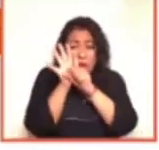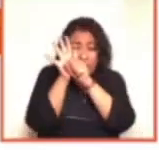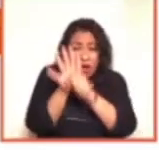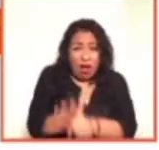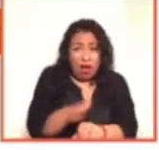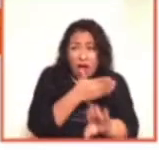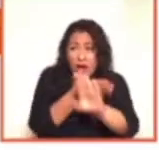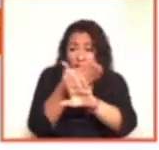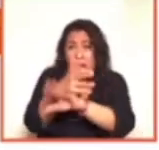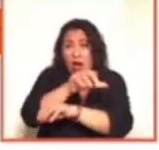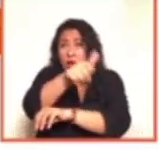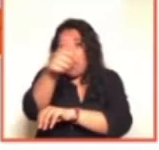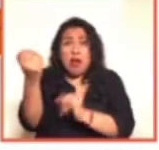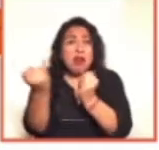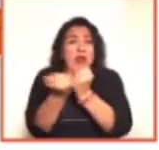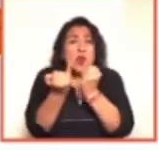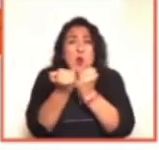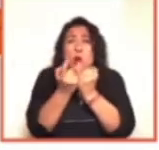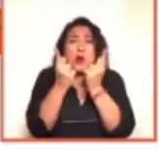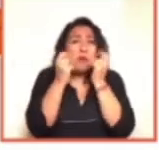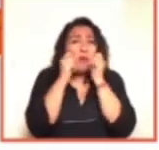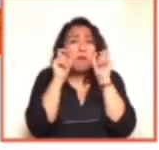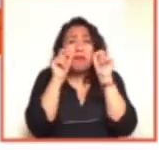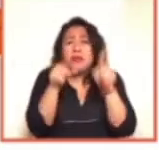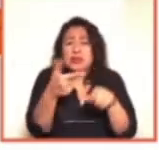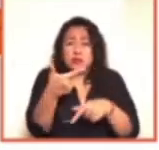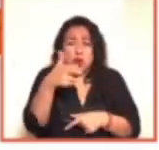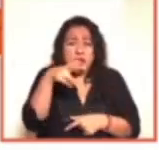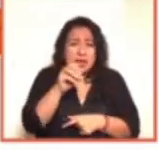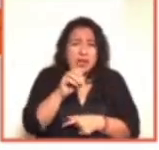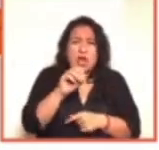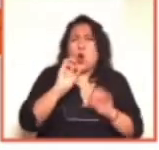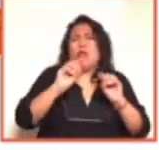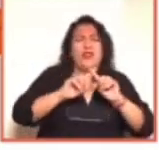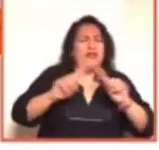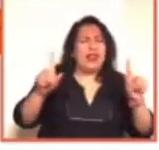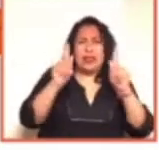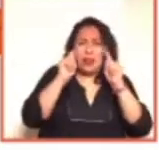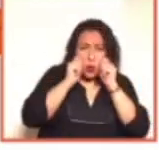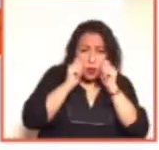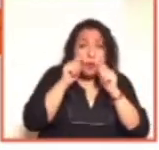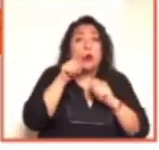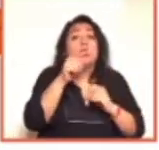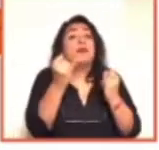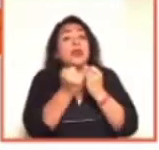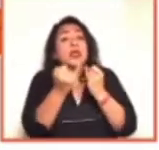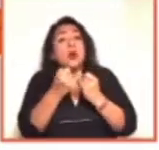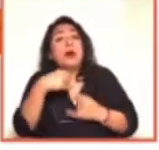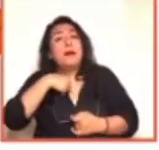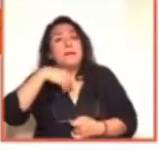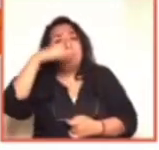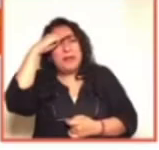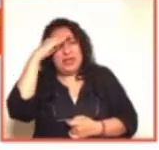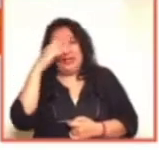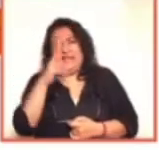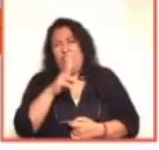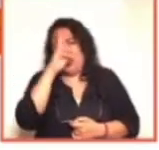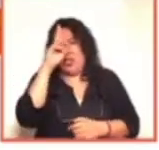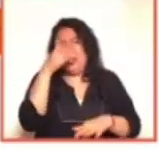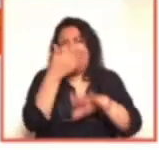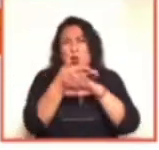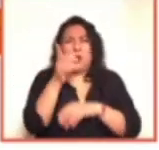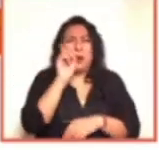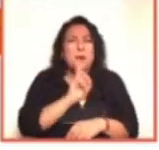muchos otros, que sean, aunque sean del mismo género que uno o no. También llama a considerar la violencia contra la mujer como lo